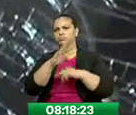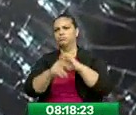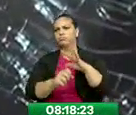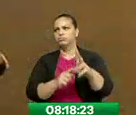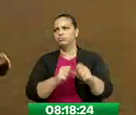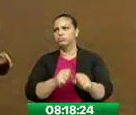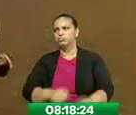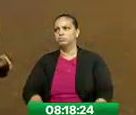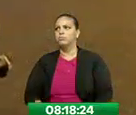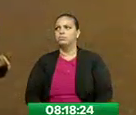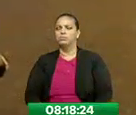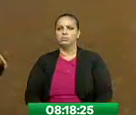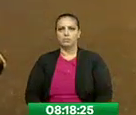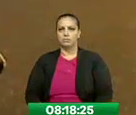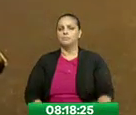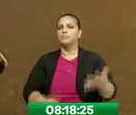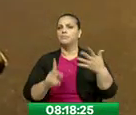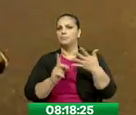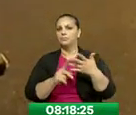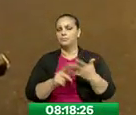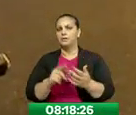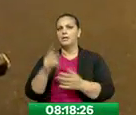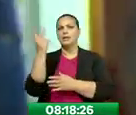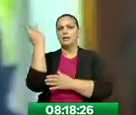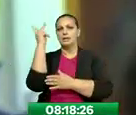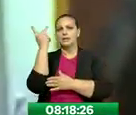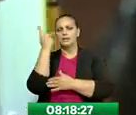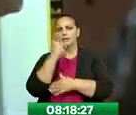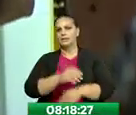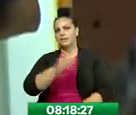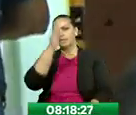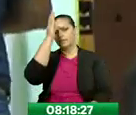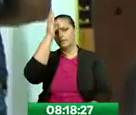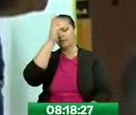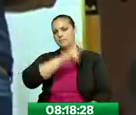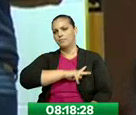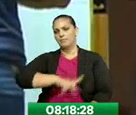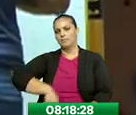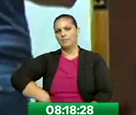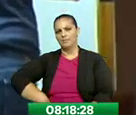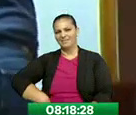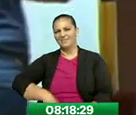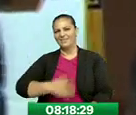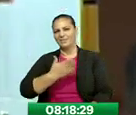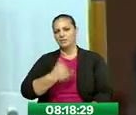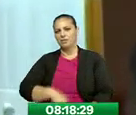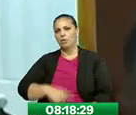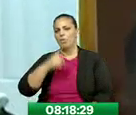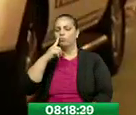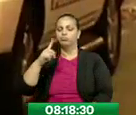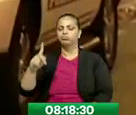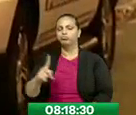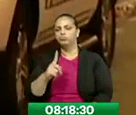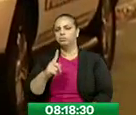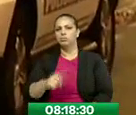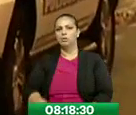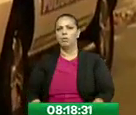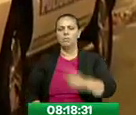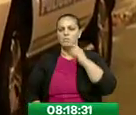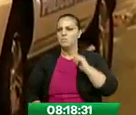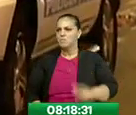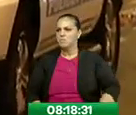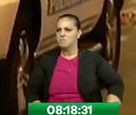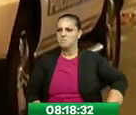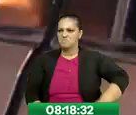el exterior de un centro médico privado en la Ciudadela Kennedy, en el norte de la ciudad, donde antisociales ingresaron a las instalaciones con indumentaria